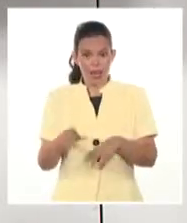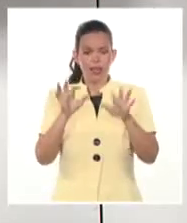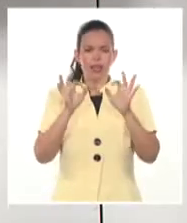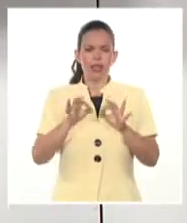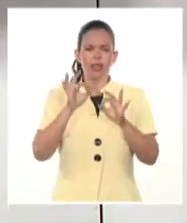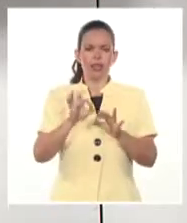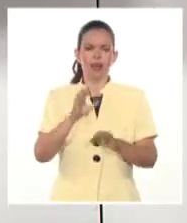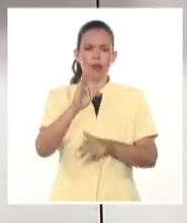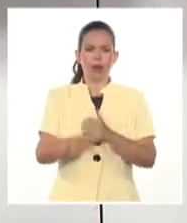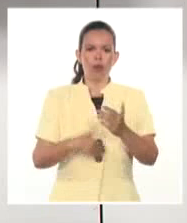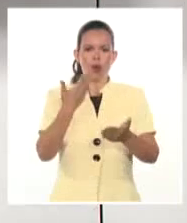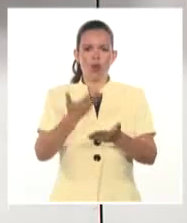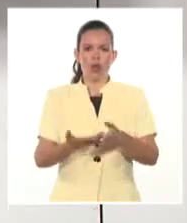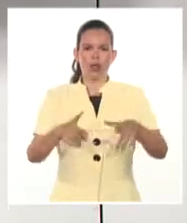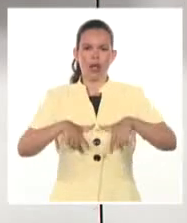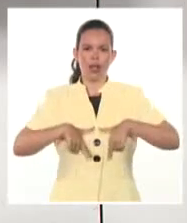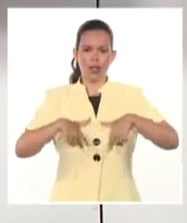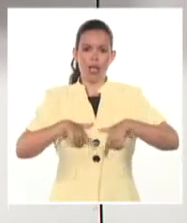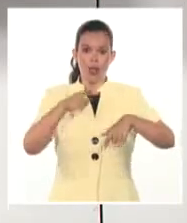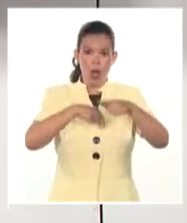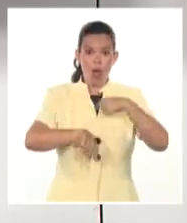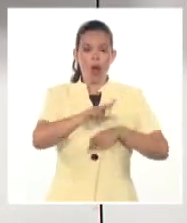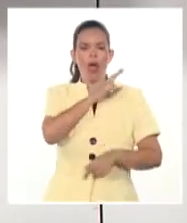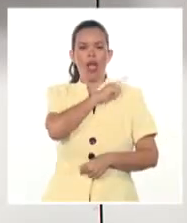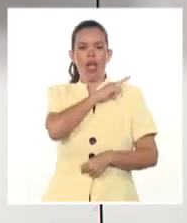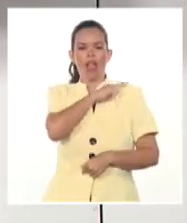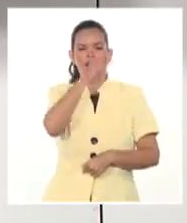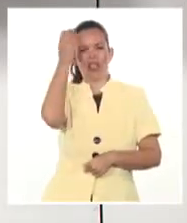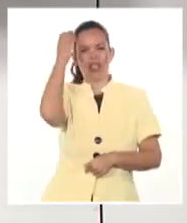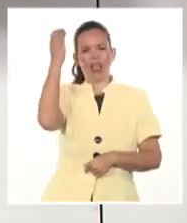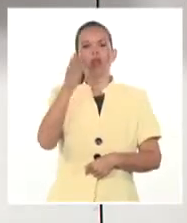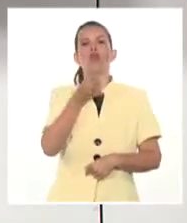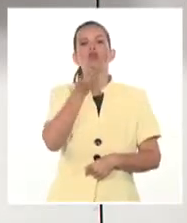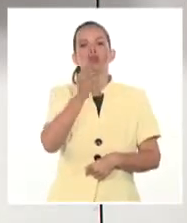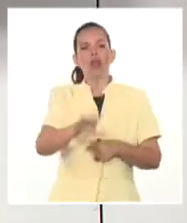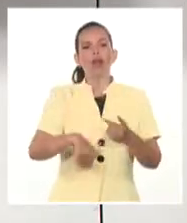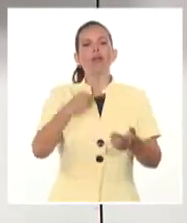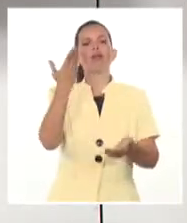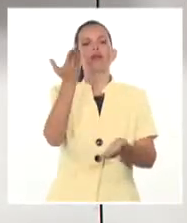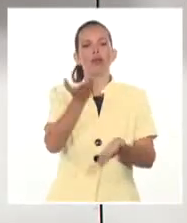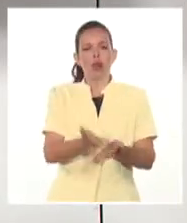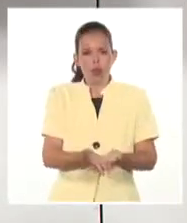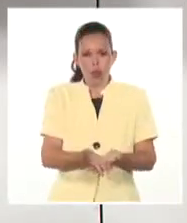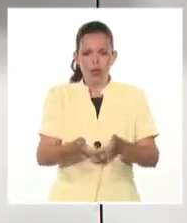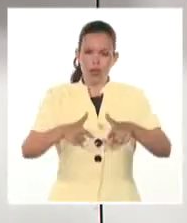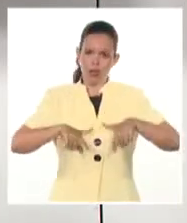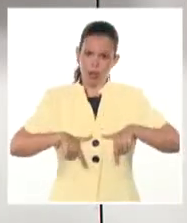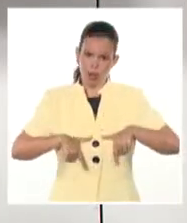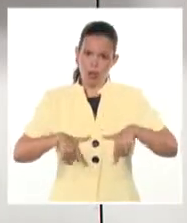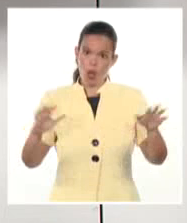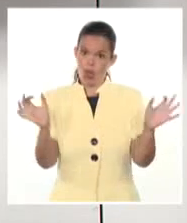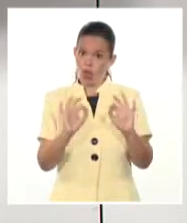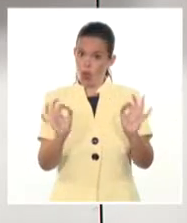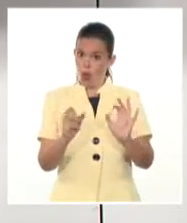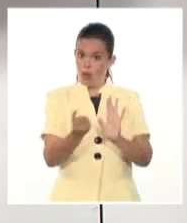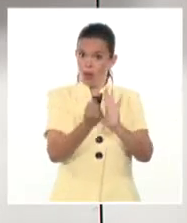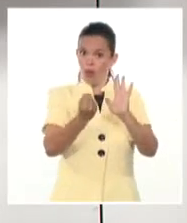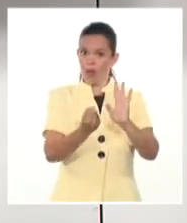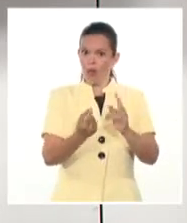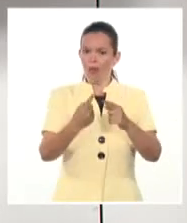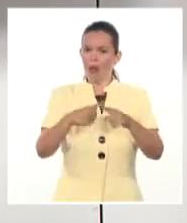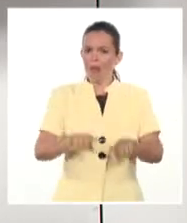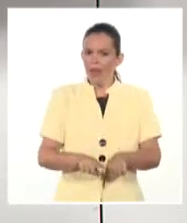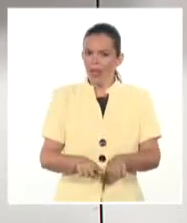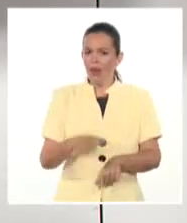y ahora jefe de Estado, ¿podrá presentarse como candidato? No lo ha confirmado hasta el momento, pero tampoco lo